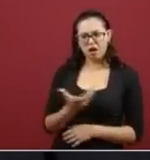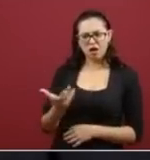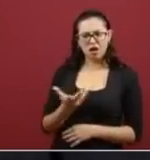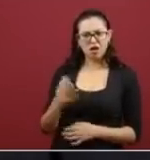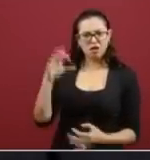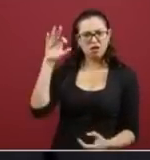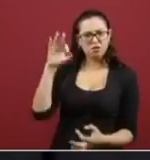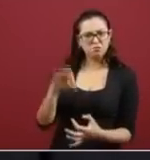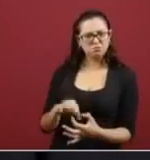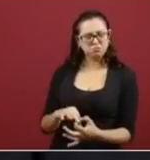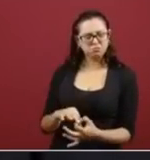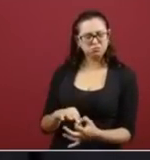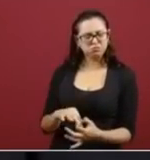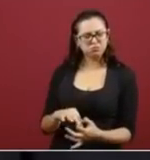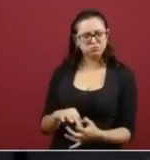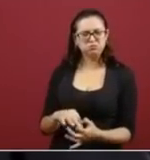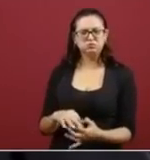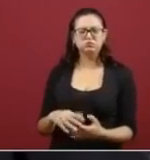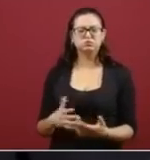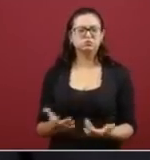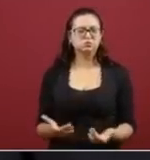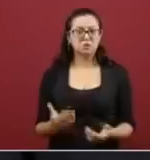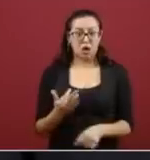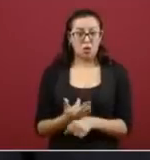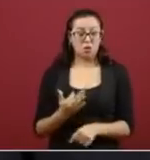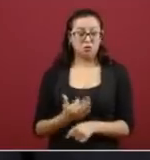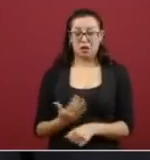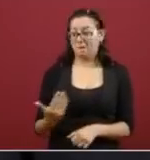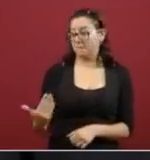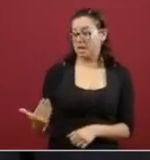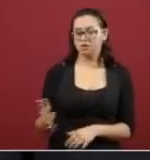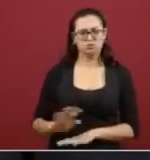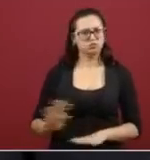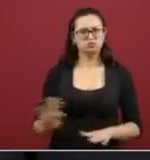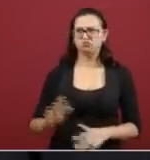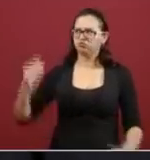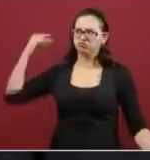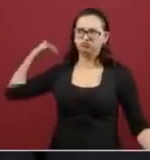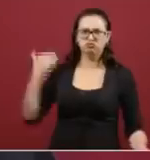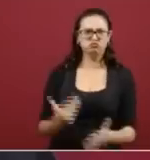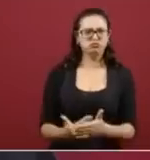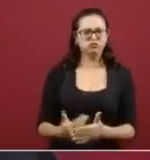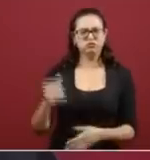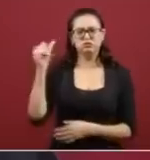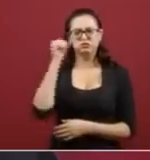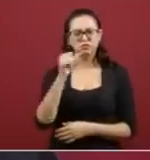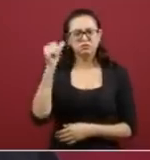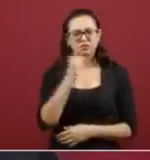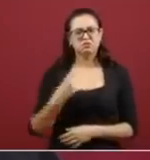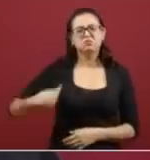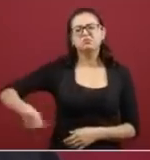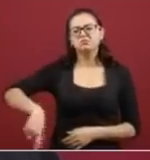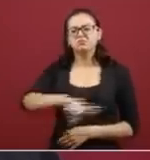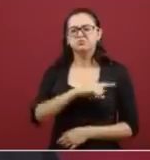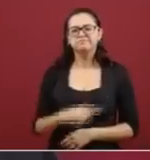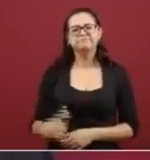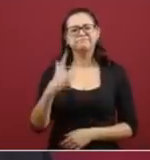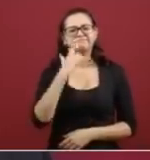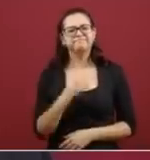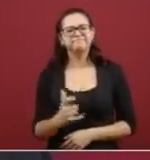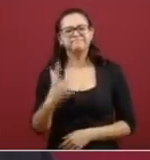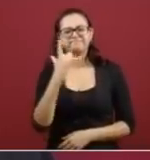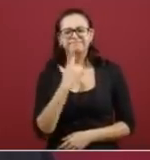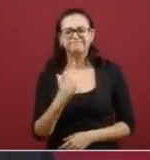ahora, sino desde hace mucho tiempo, que luchamos por la justicia y por